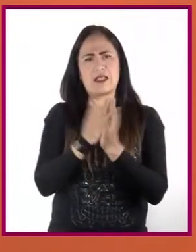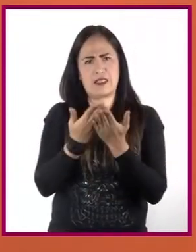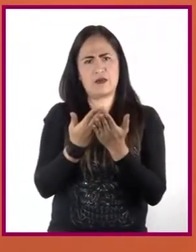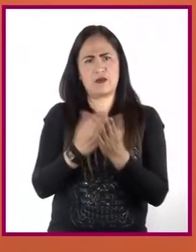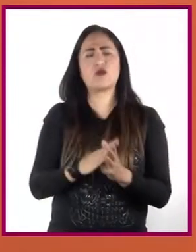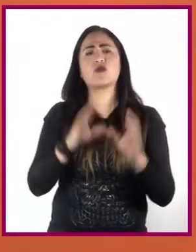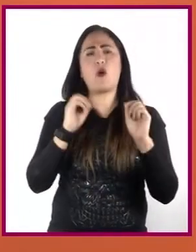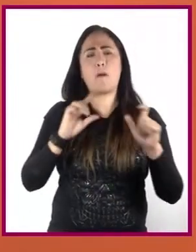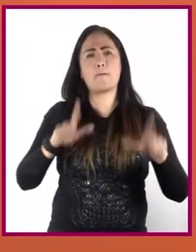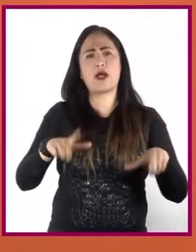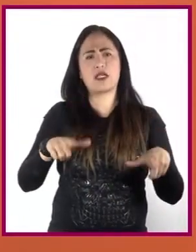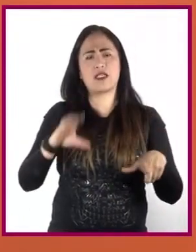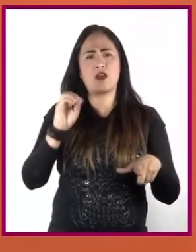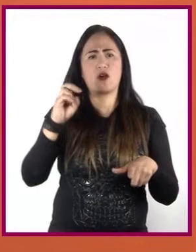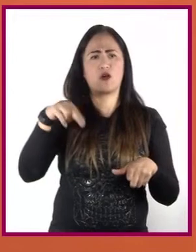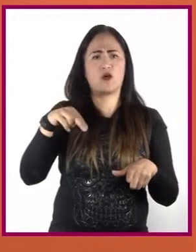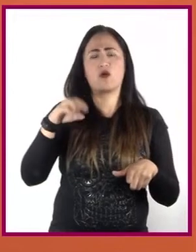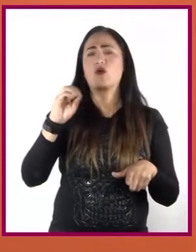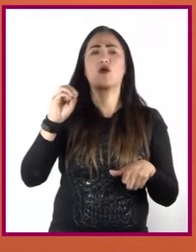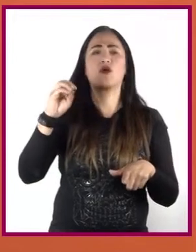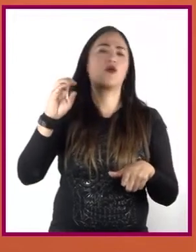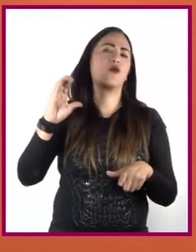la página